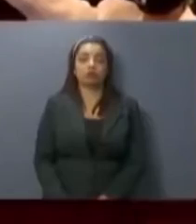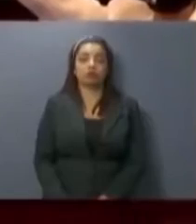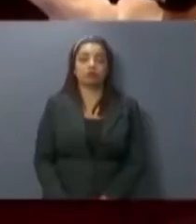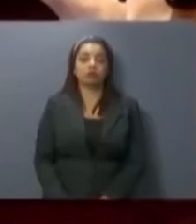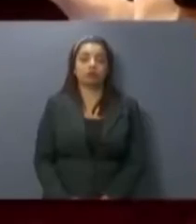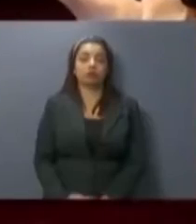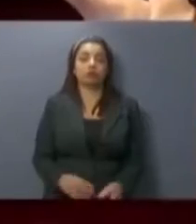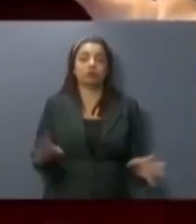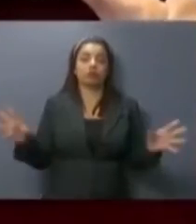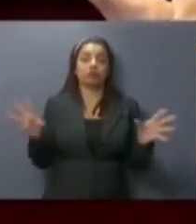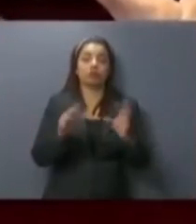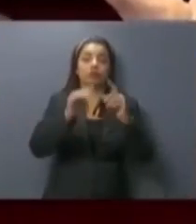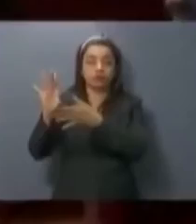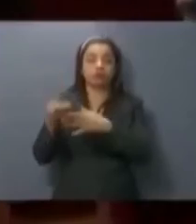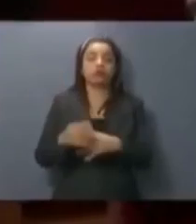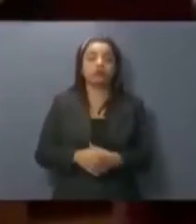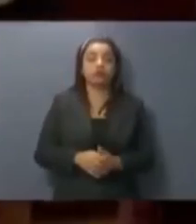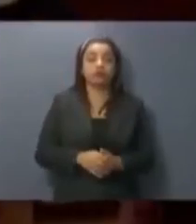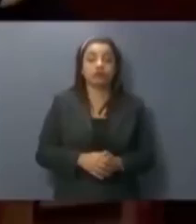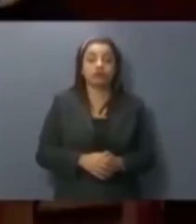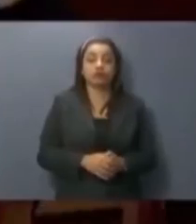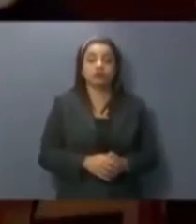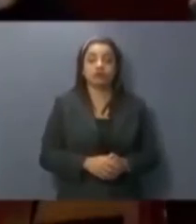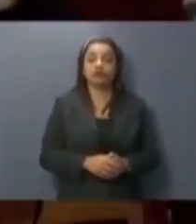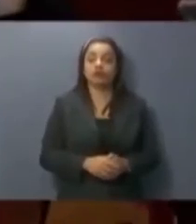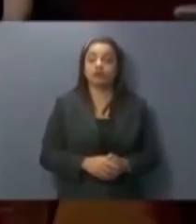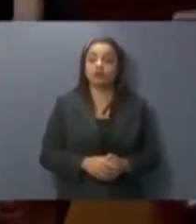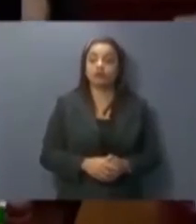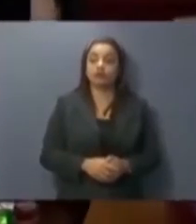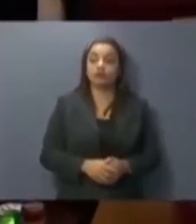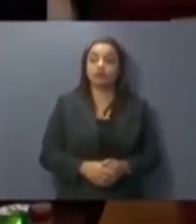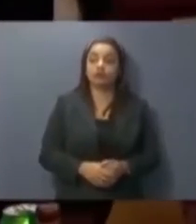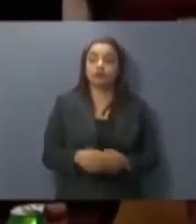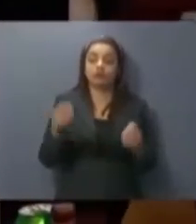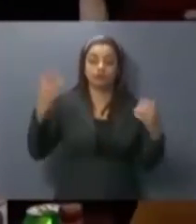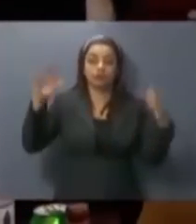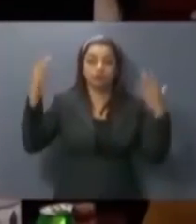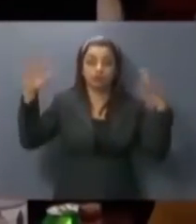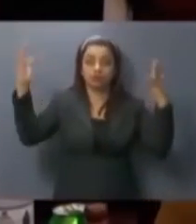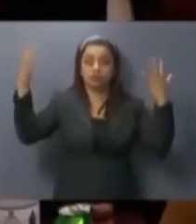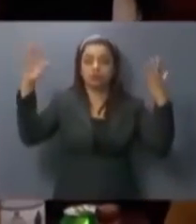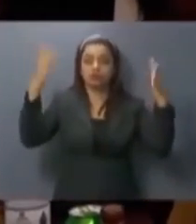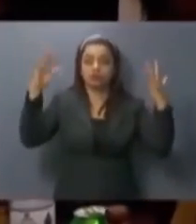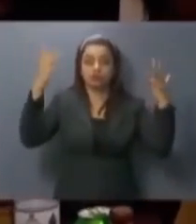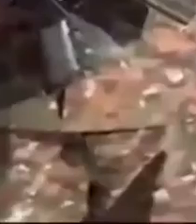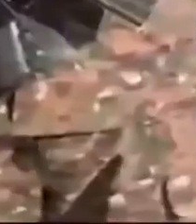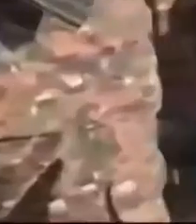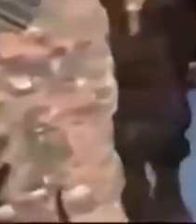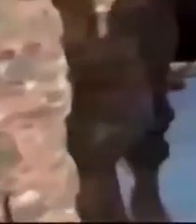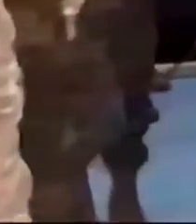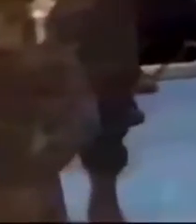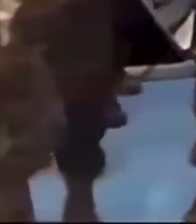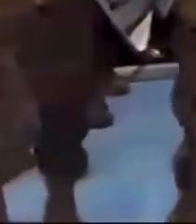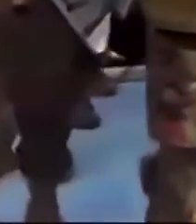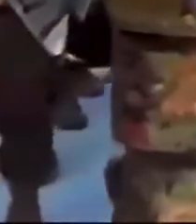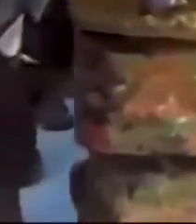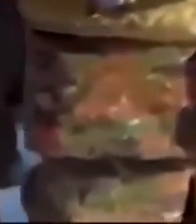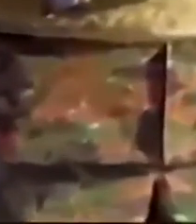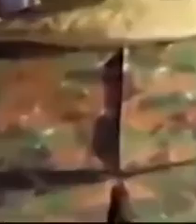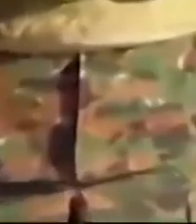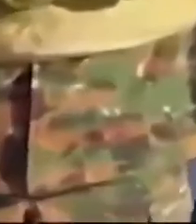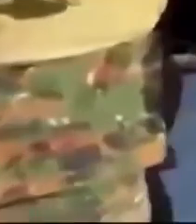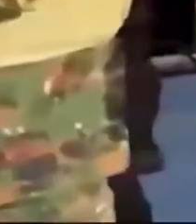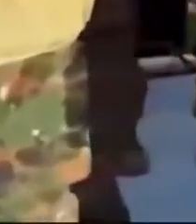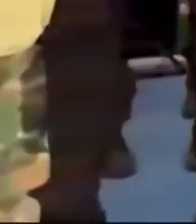otorga inmunidad a funcionarios gubernamentales y contratistas relacionados con la atención de la pandemia